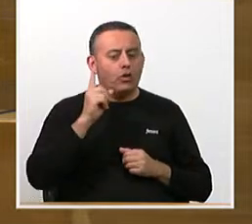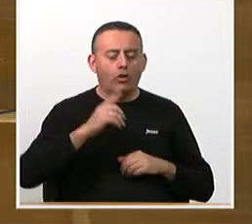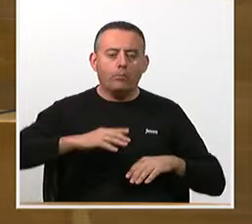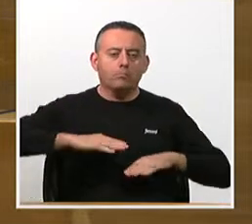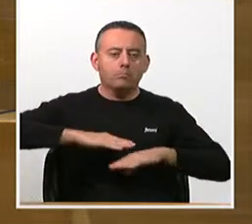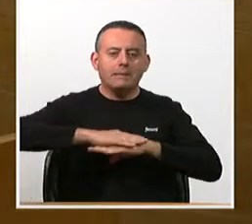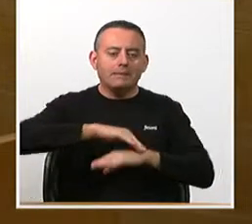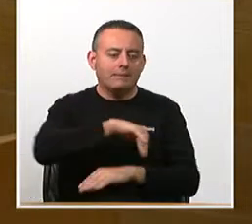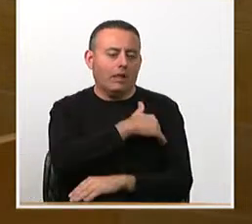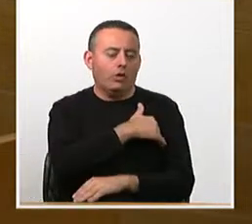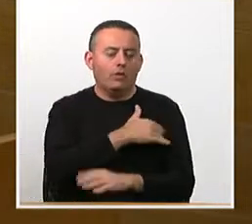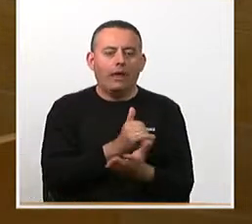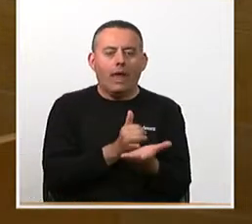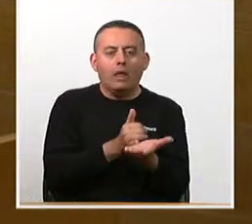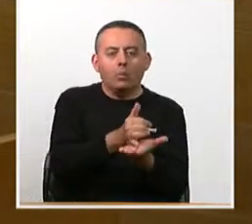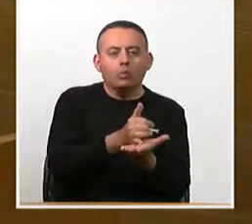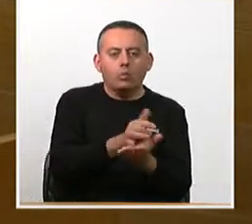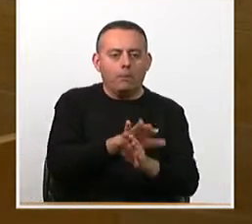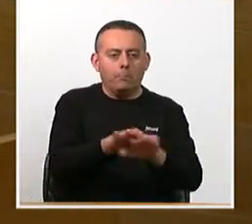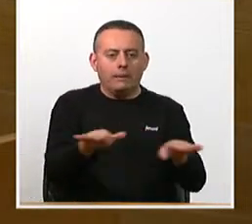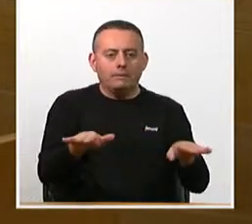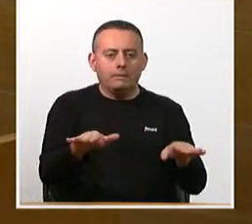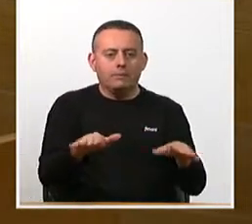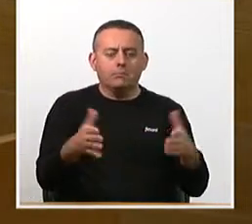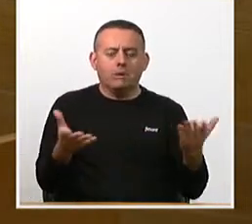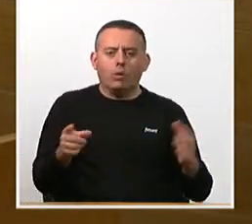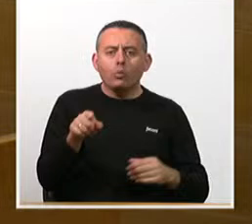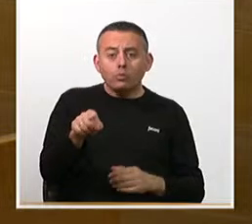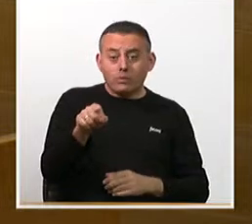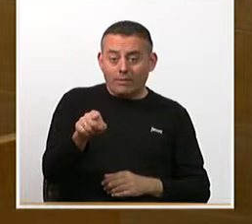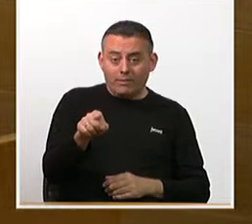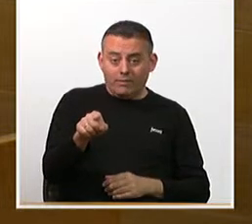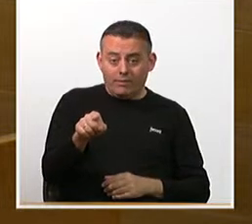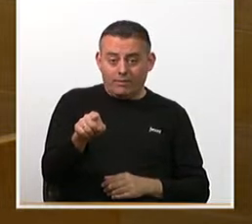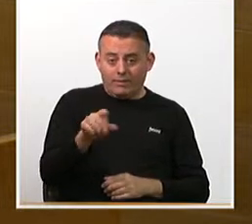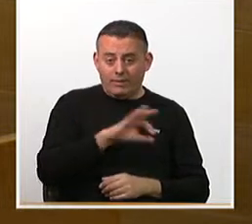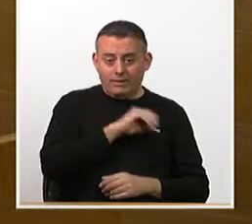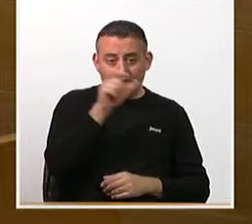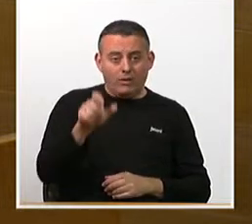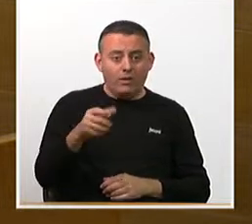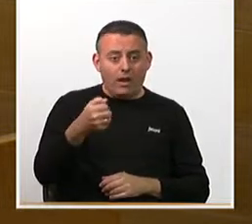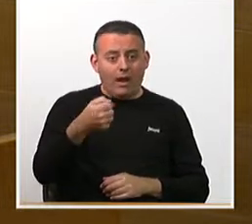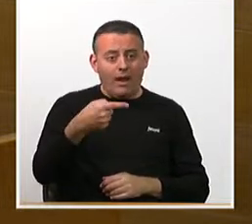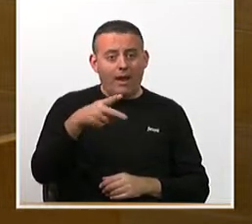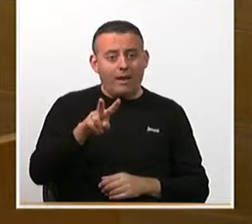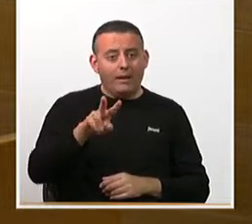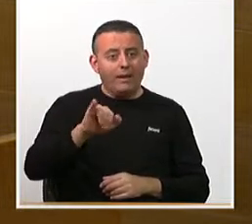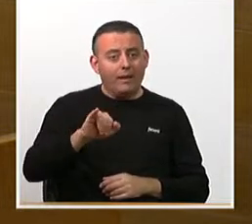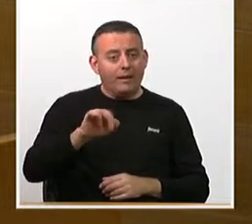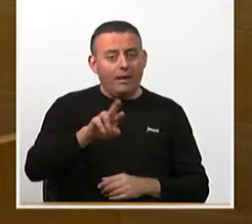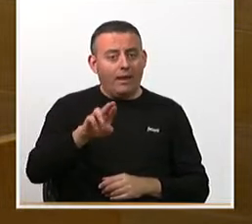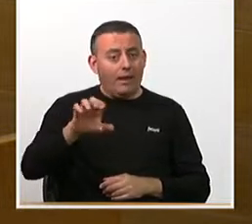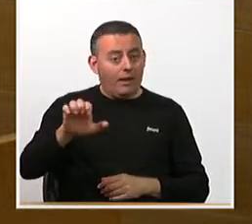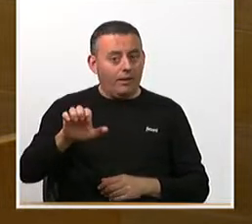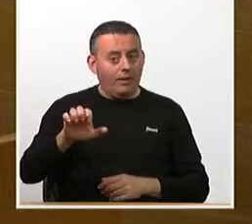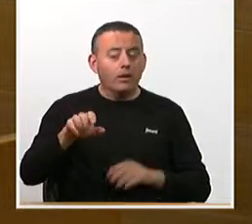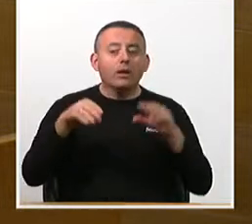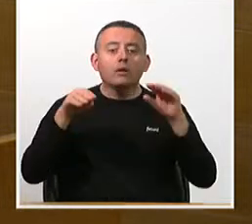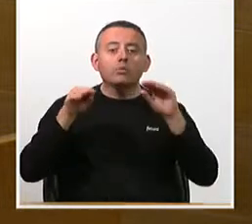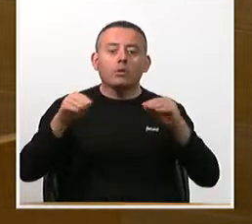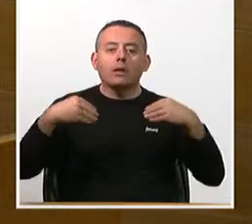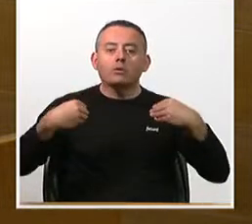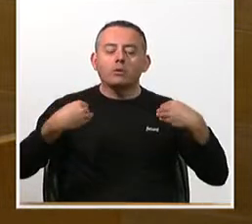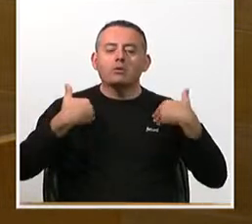de agricultura y v señ agre de responsabil en porque yo